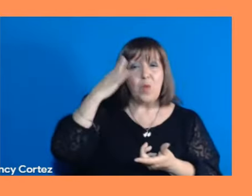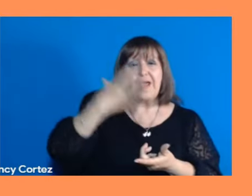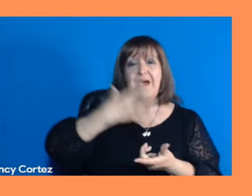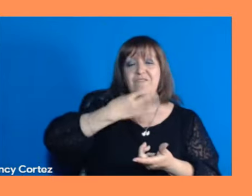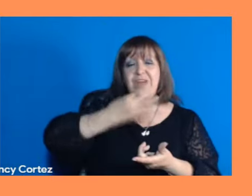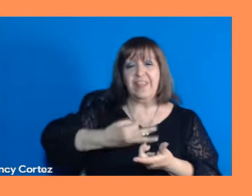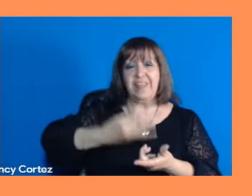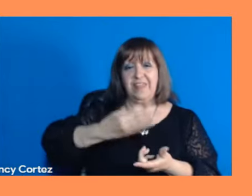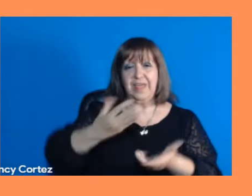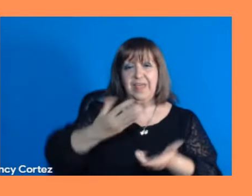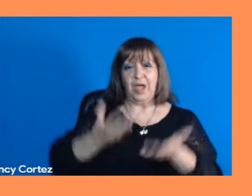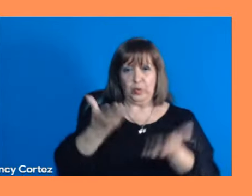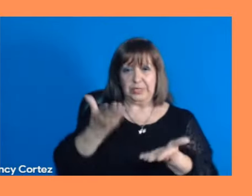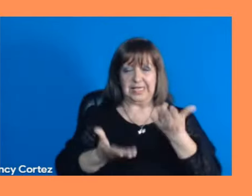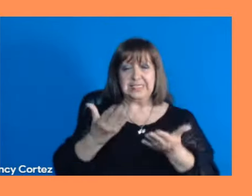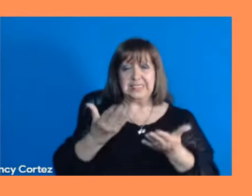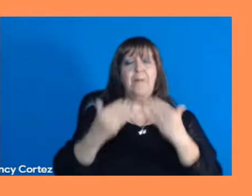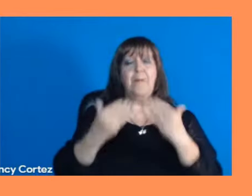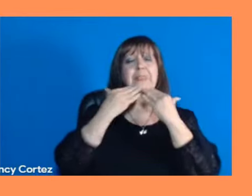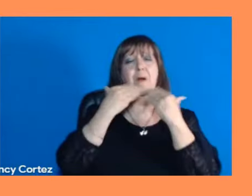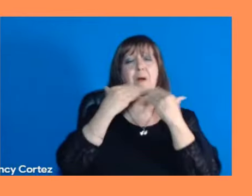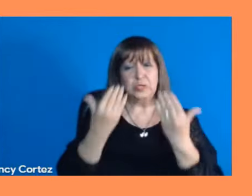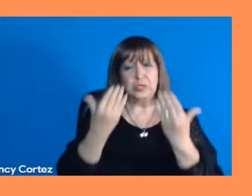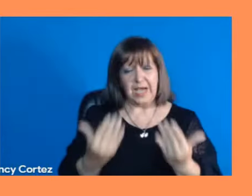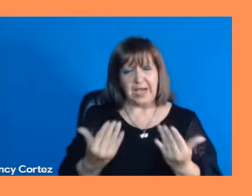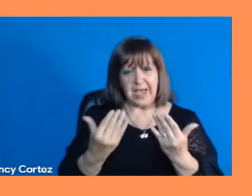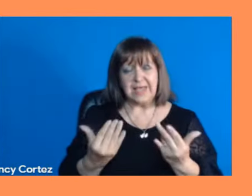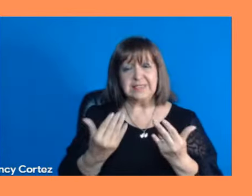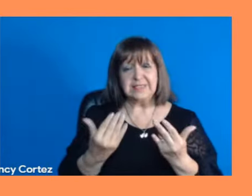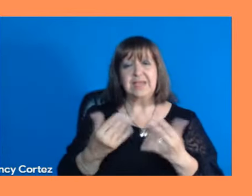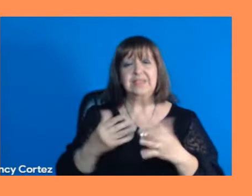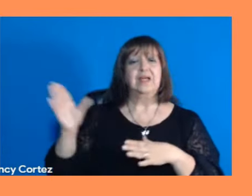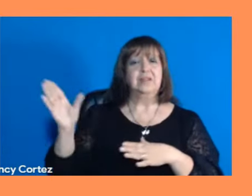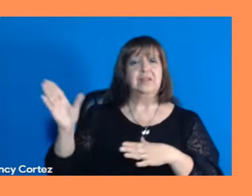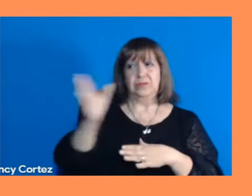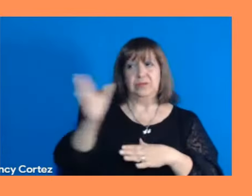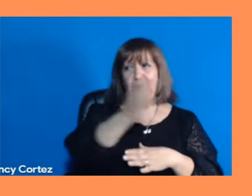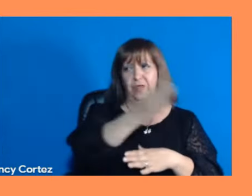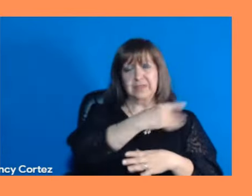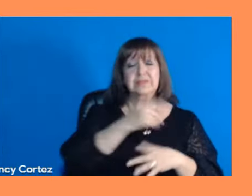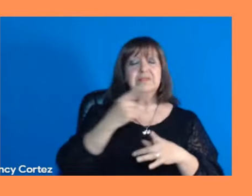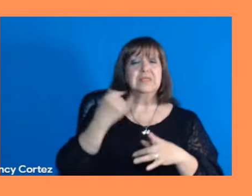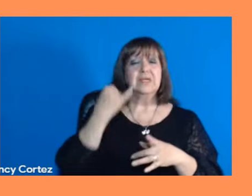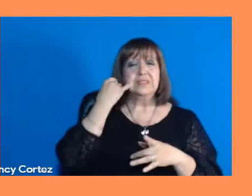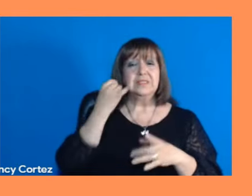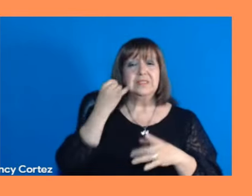Agradecemos a todos quienes se sumaron a esta transmisión.